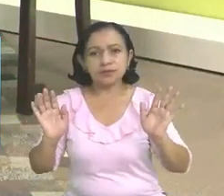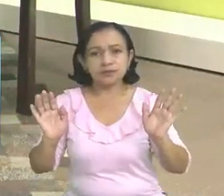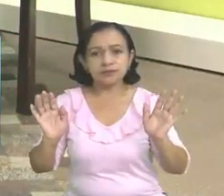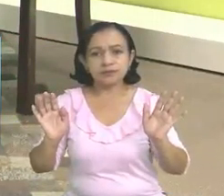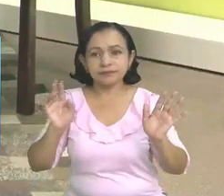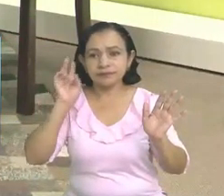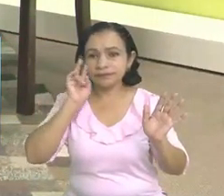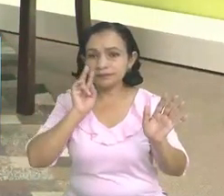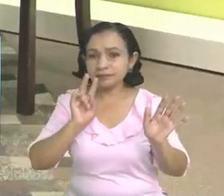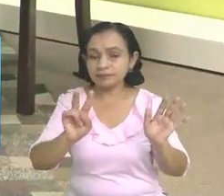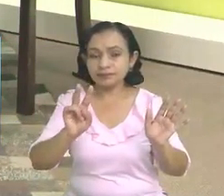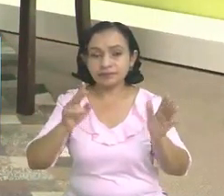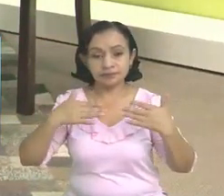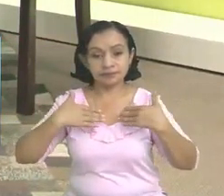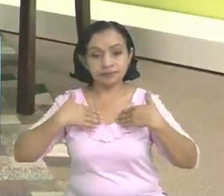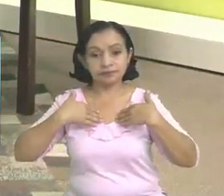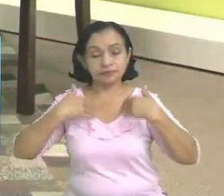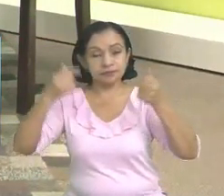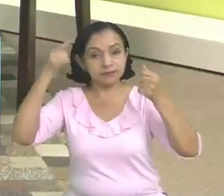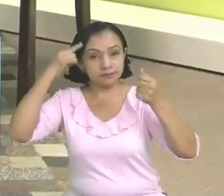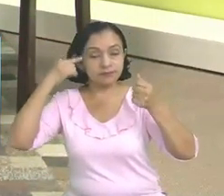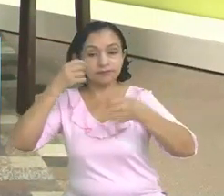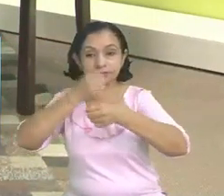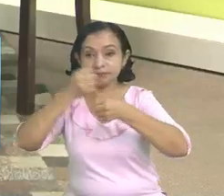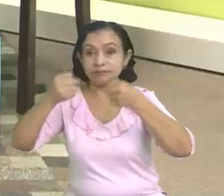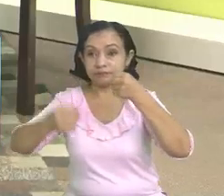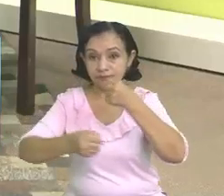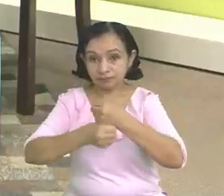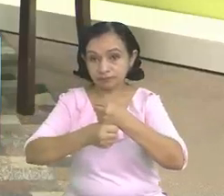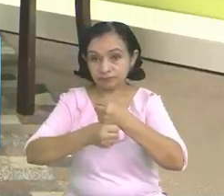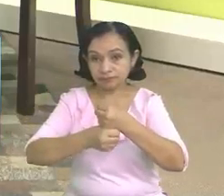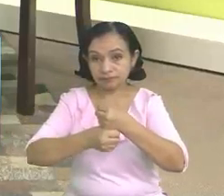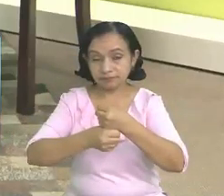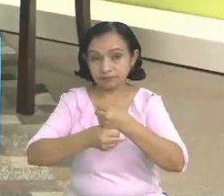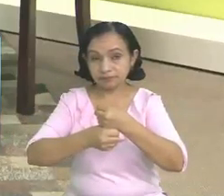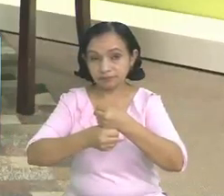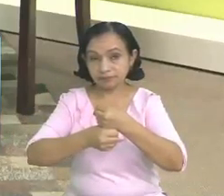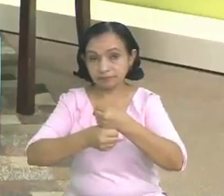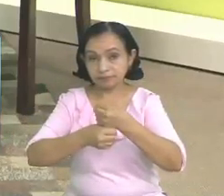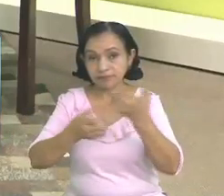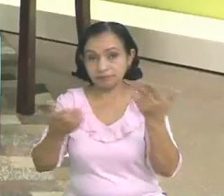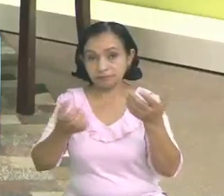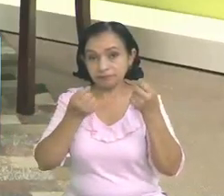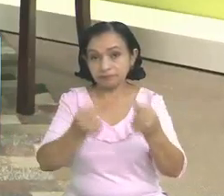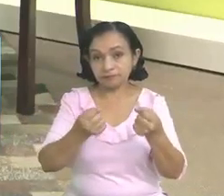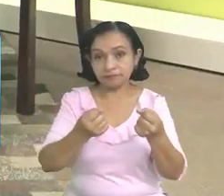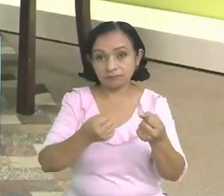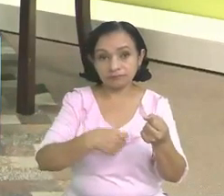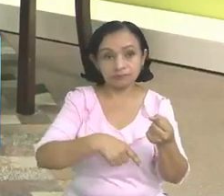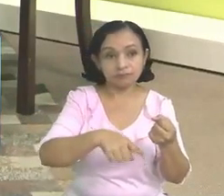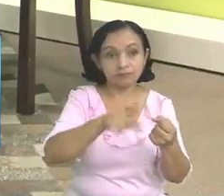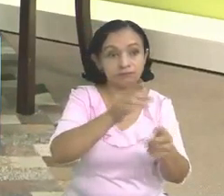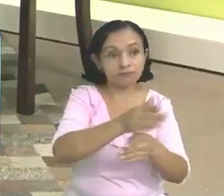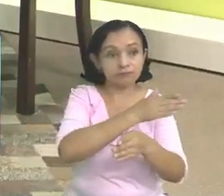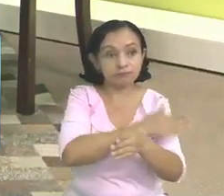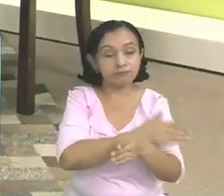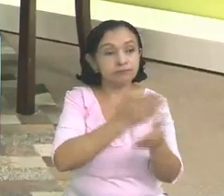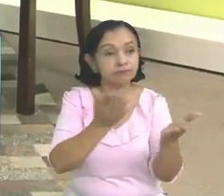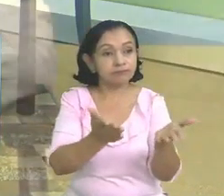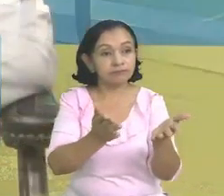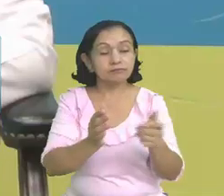punto de vista de la salud mental y de la salud sexual, es una recomendación porque en vez de que el muchacho vaya de manera precoz, digamos,